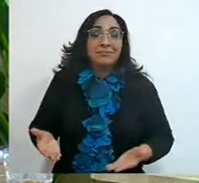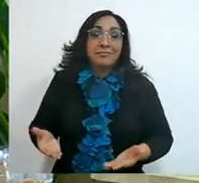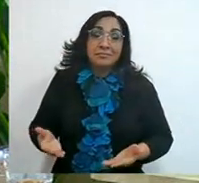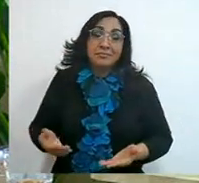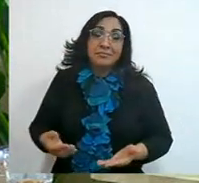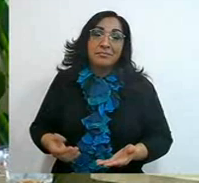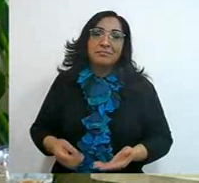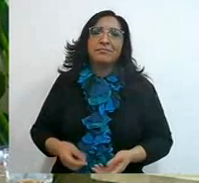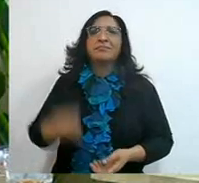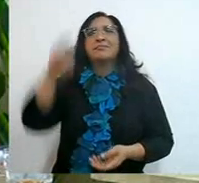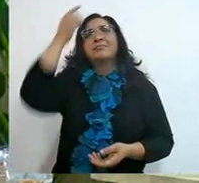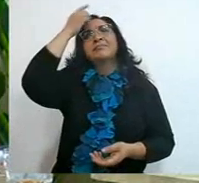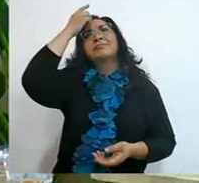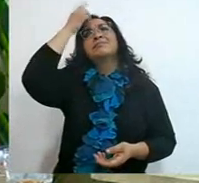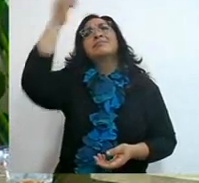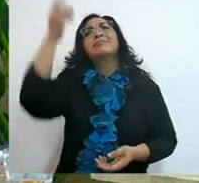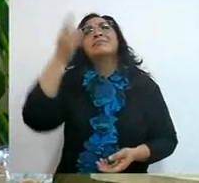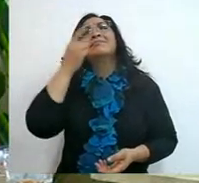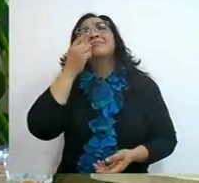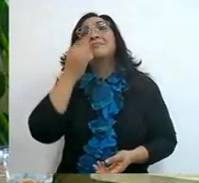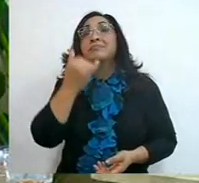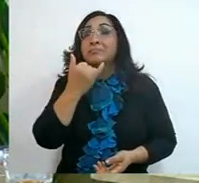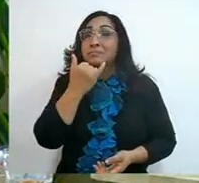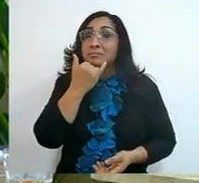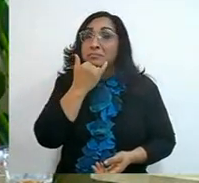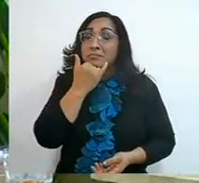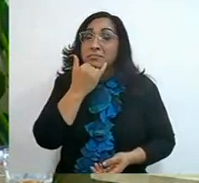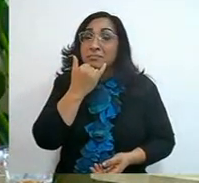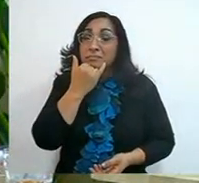perdón a los de Toluca.